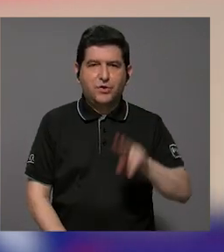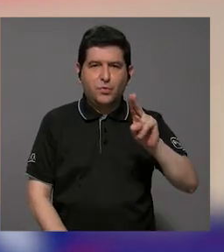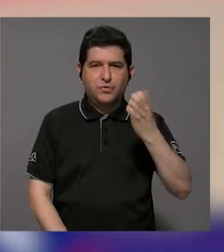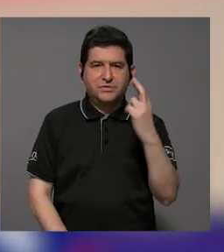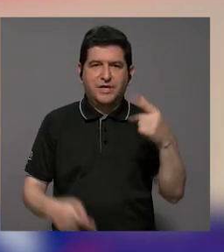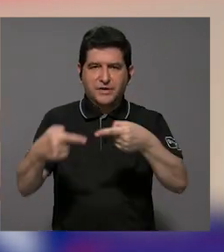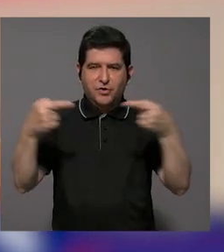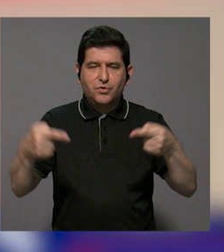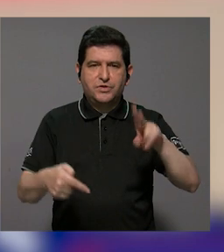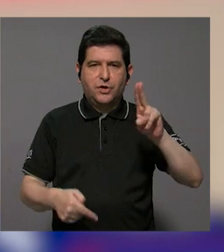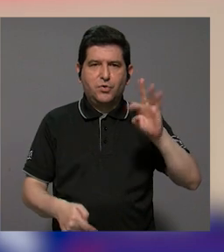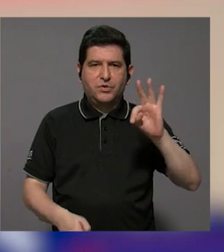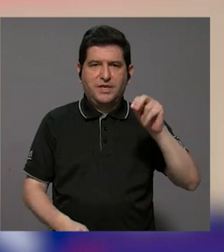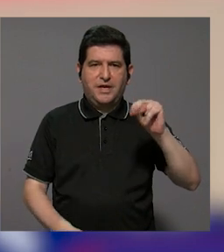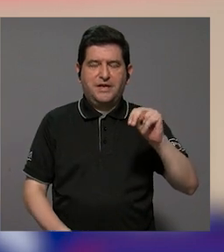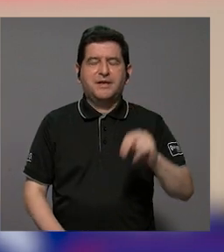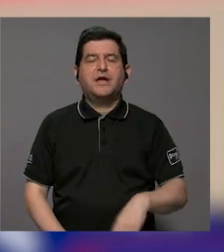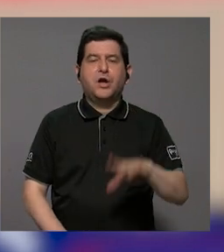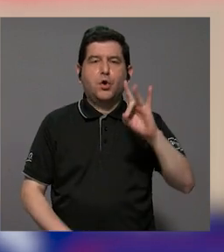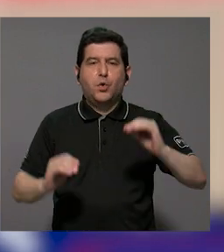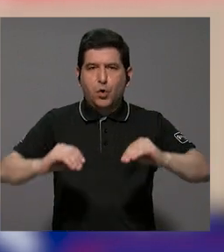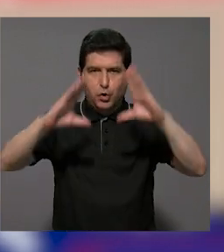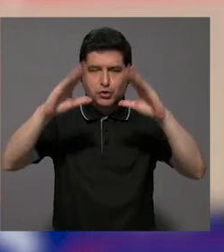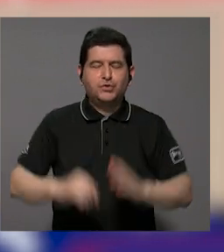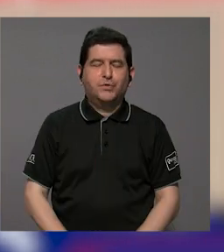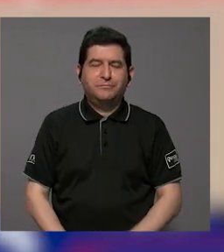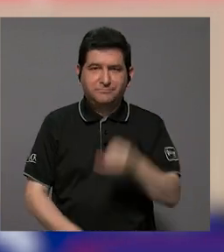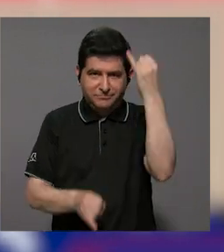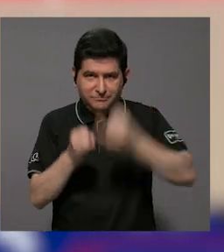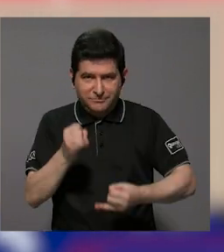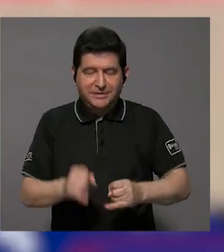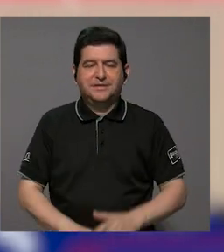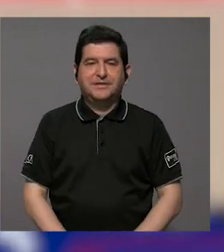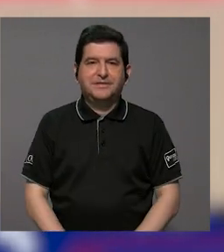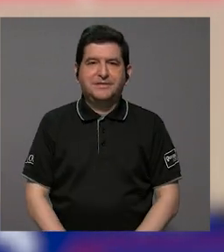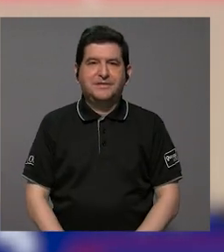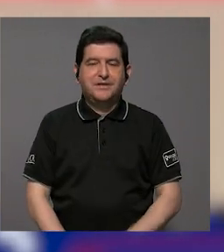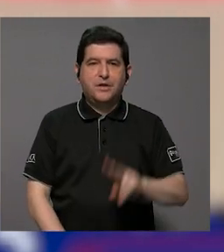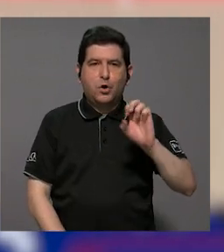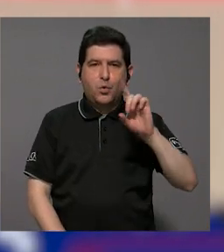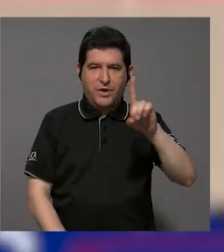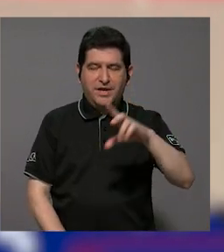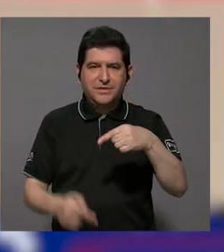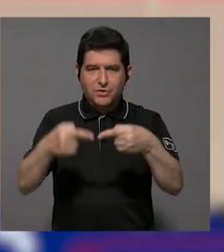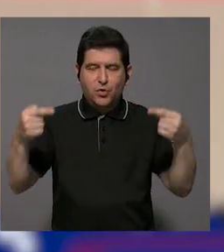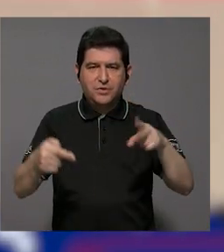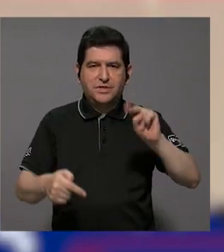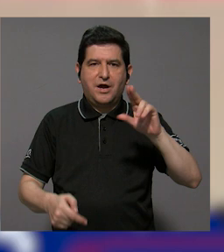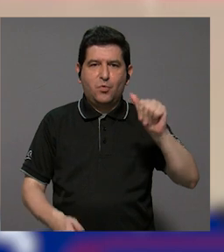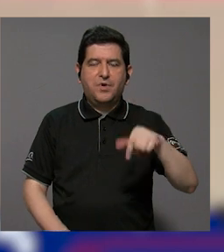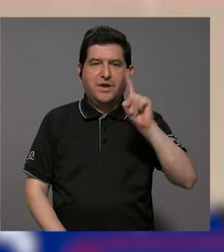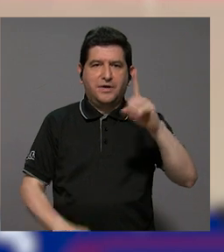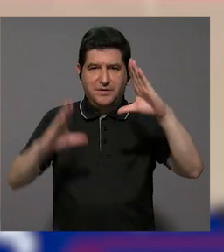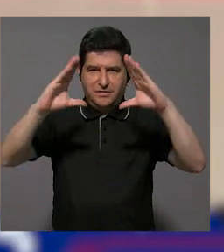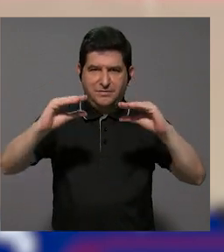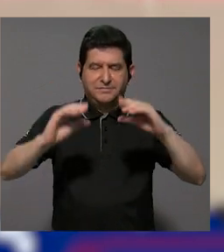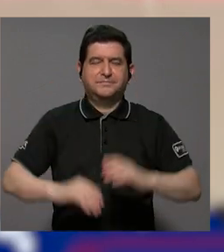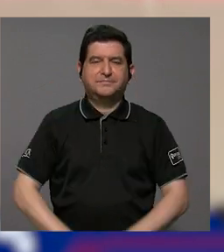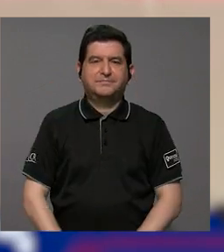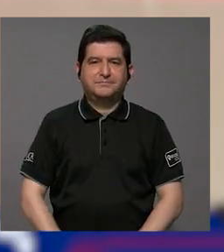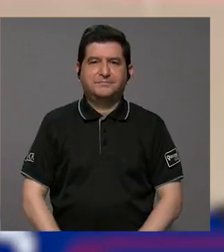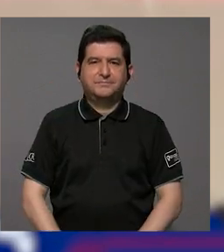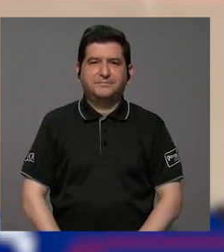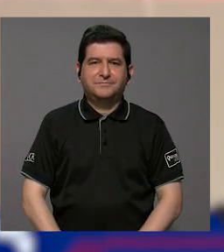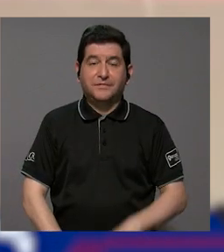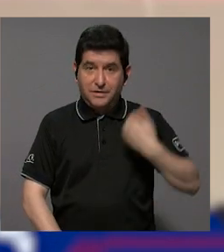UCR y la UTN a las 8 de la mañana, y en la final se enfrentarán la UNED y la UNA a la 1 de la tarde. En